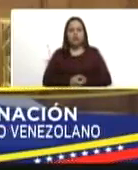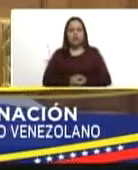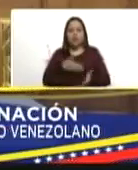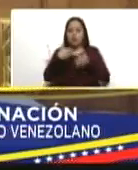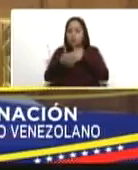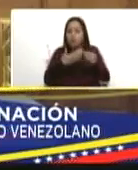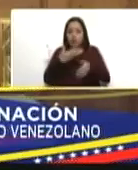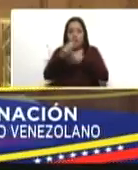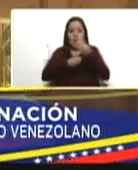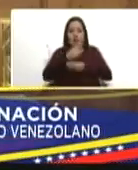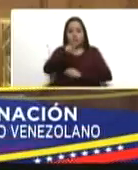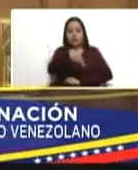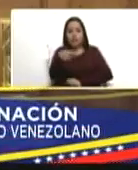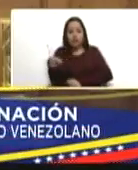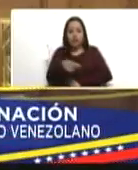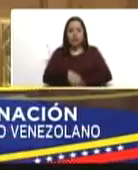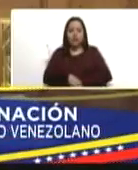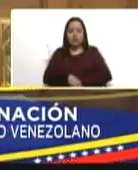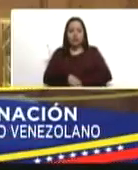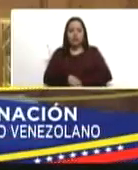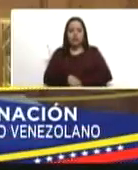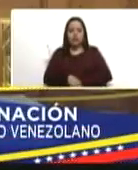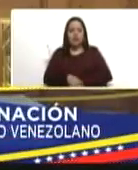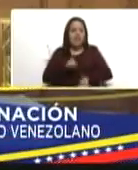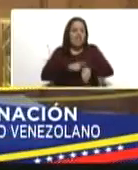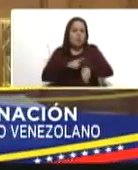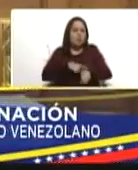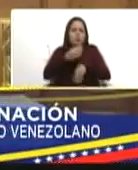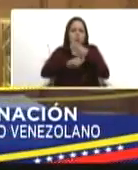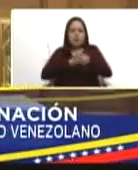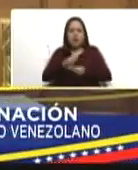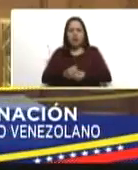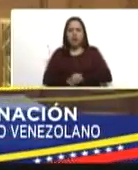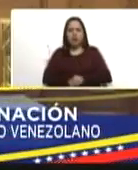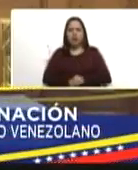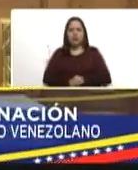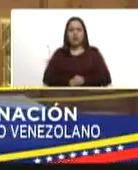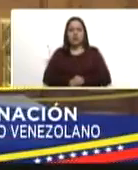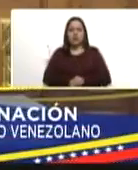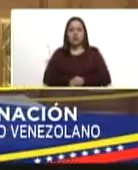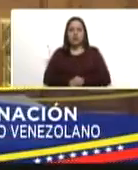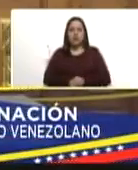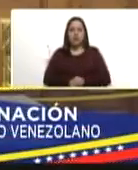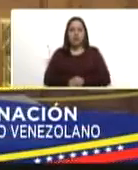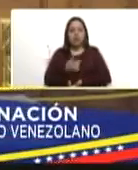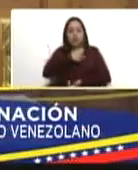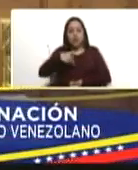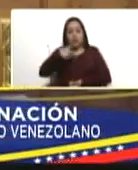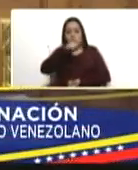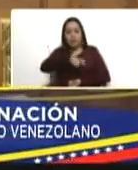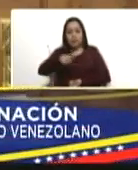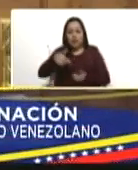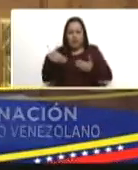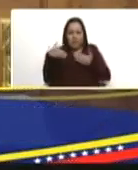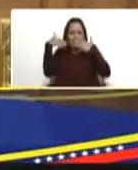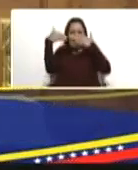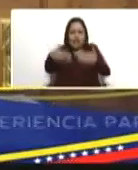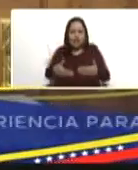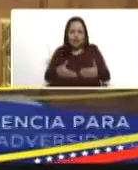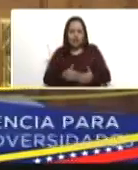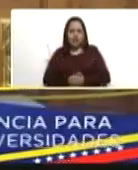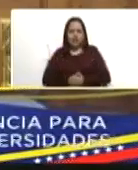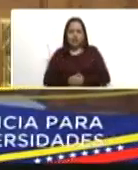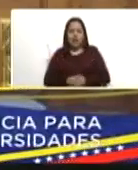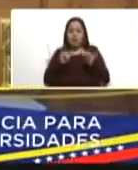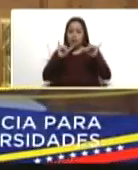salga y como salga cuando salga y Somos unos echados para adante por